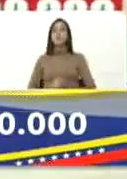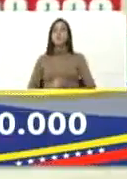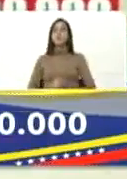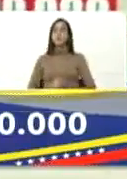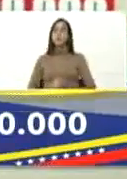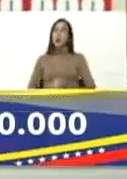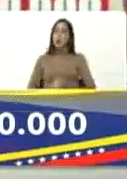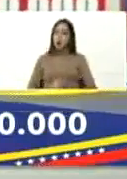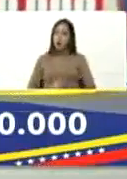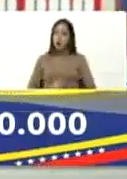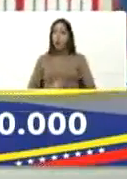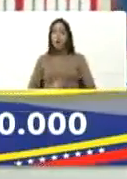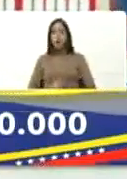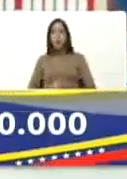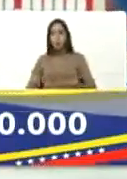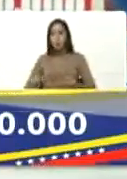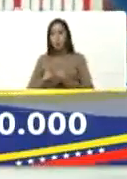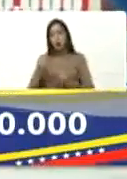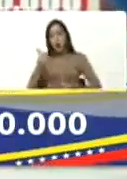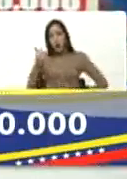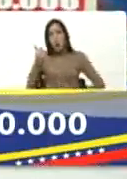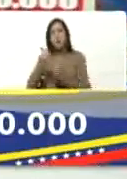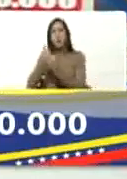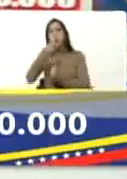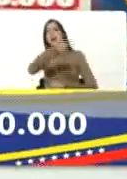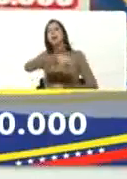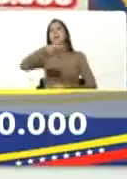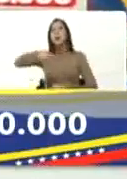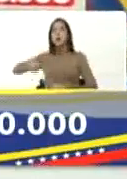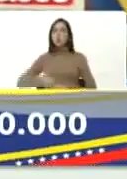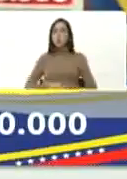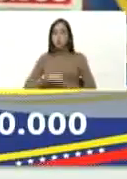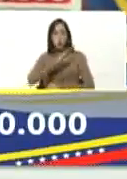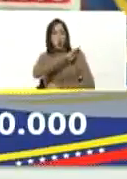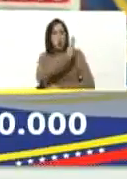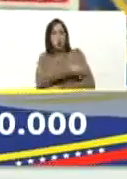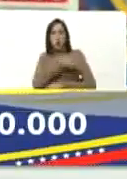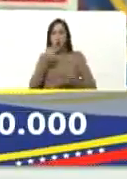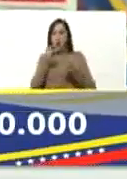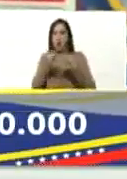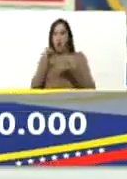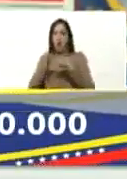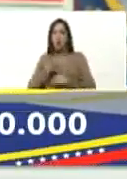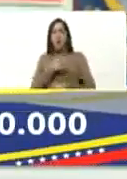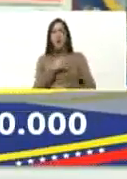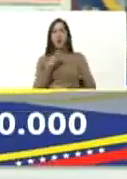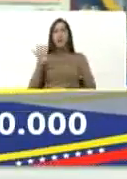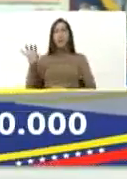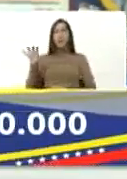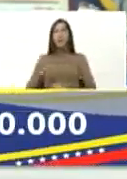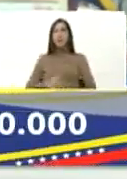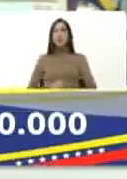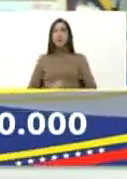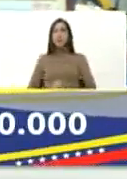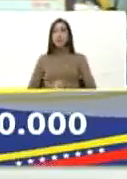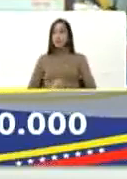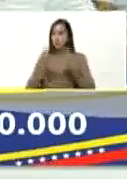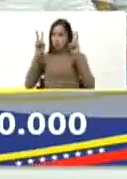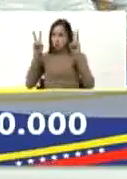un corrientazo a la gente y un apoyo. Ah, fortalecer el carné de la patria con